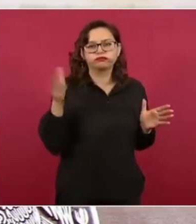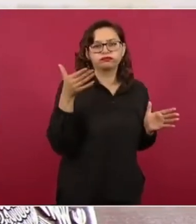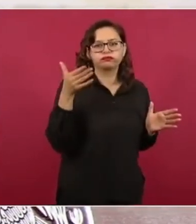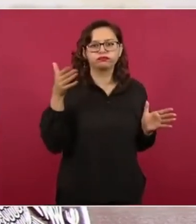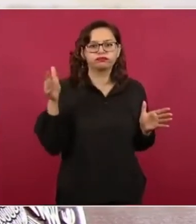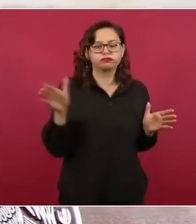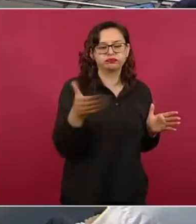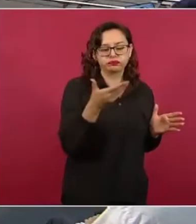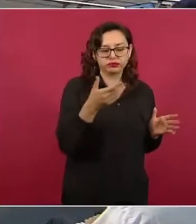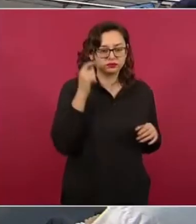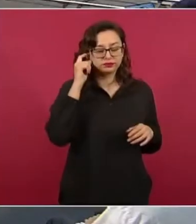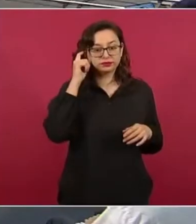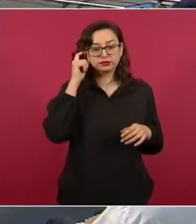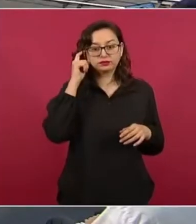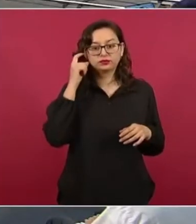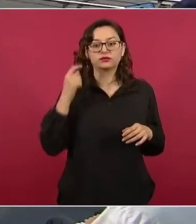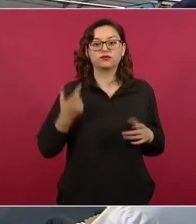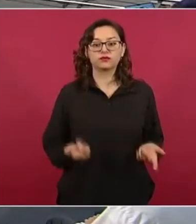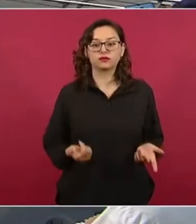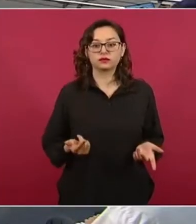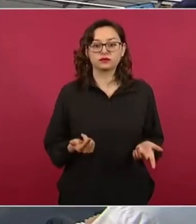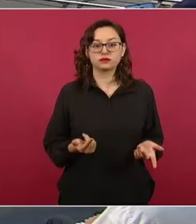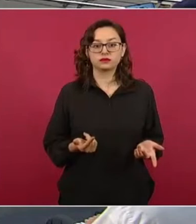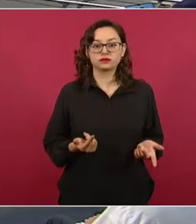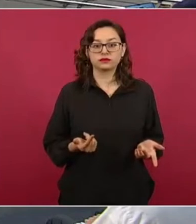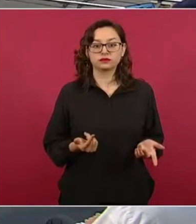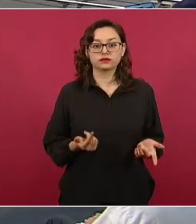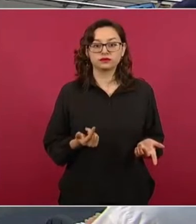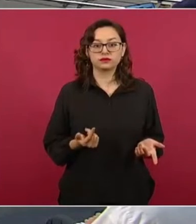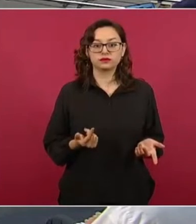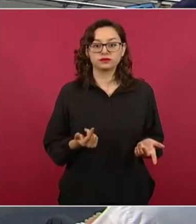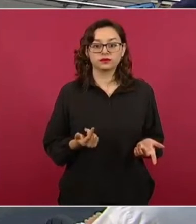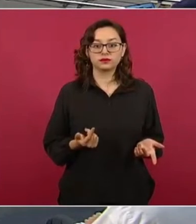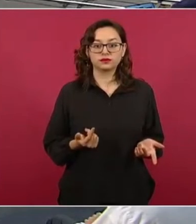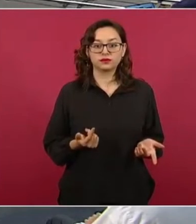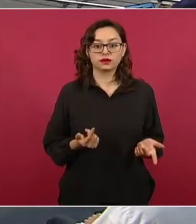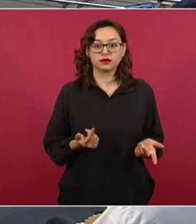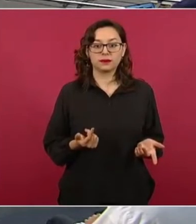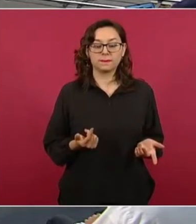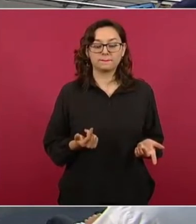¿Cómo se llaman estos que tienen más cobertura?